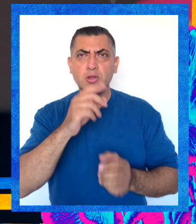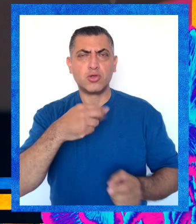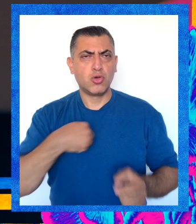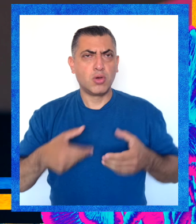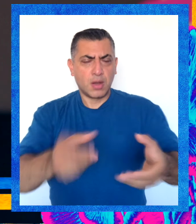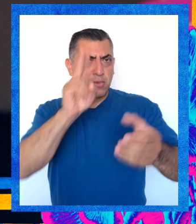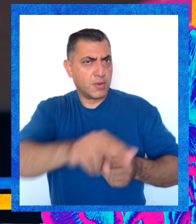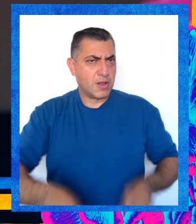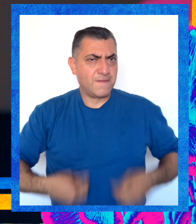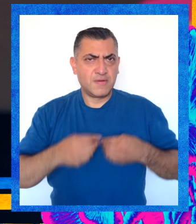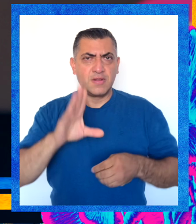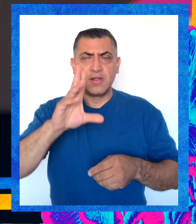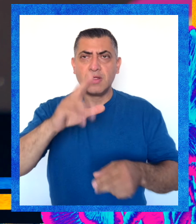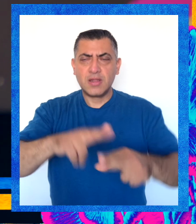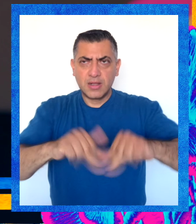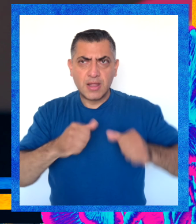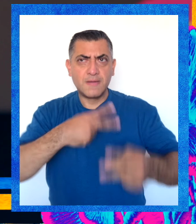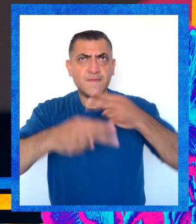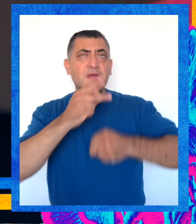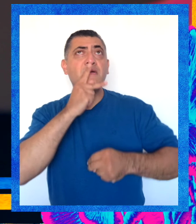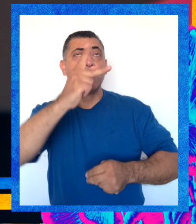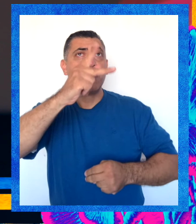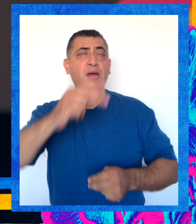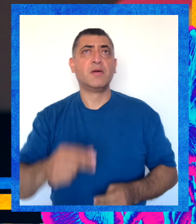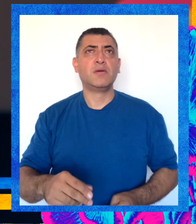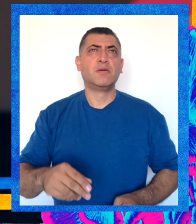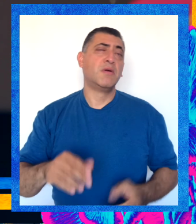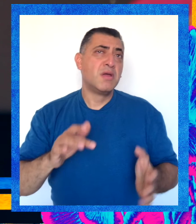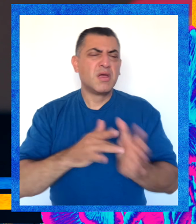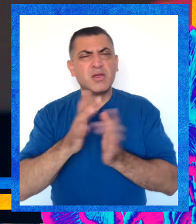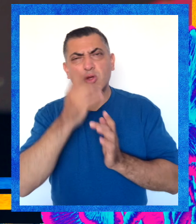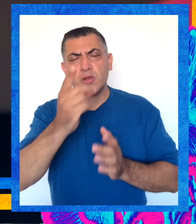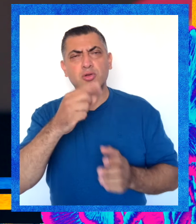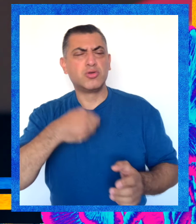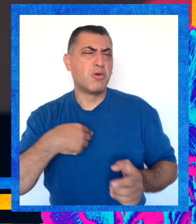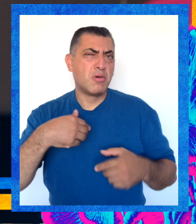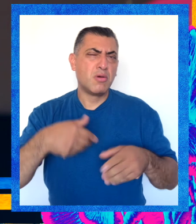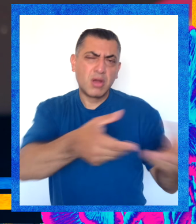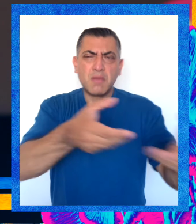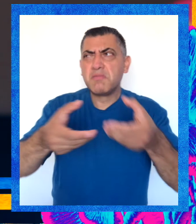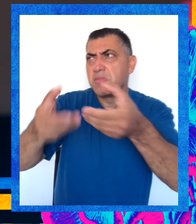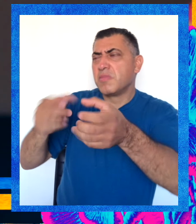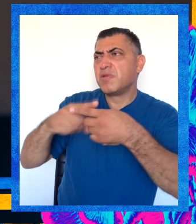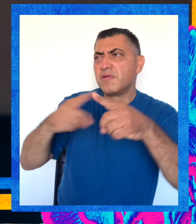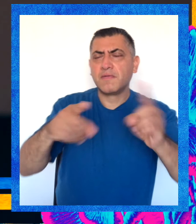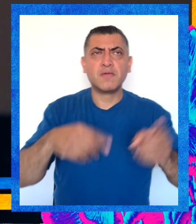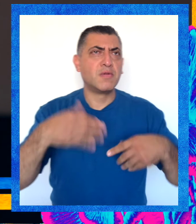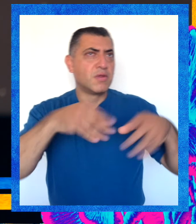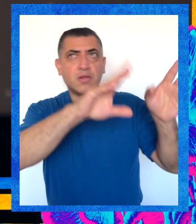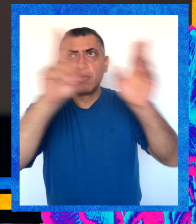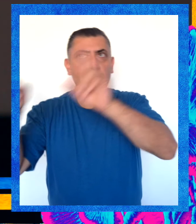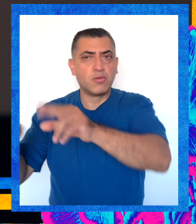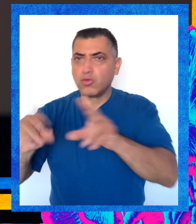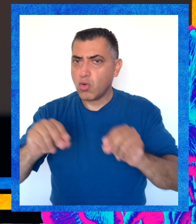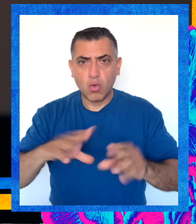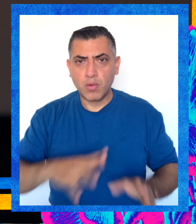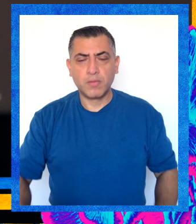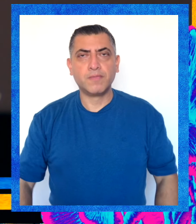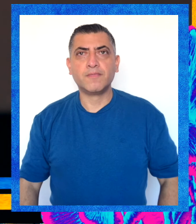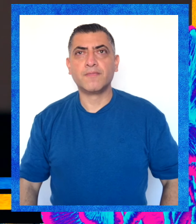la verdad y la vida nadie viene al padre o sea no hoy pudo haber dicho bueno yo soy un camino y hay otros caminos y finalmente nos vamos a ver cuando no no hay